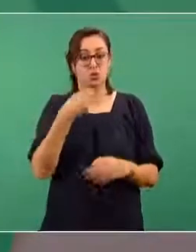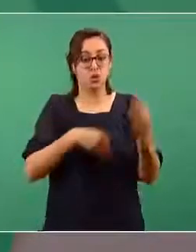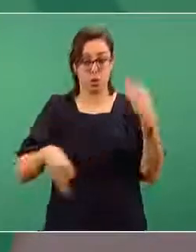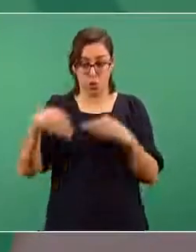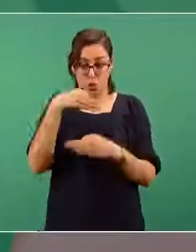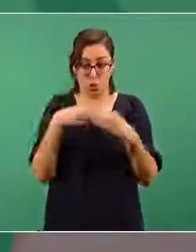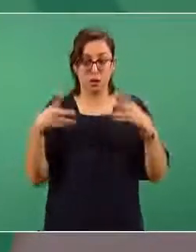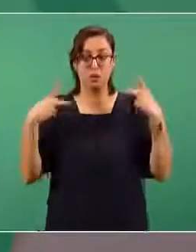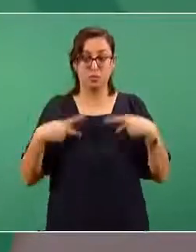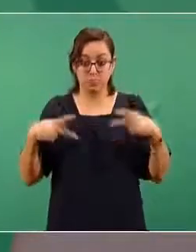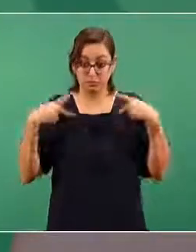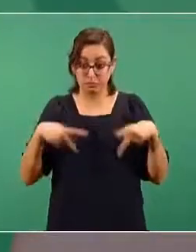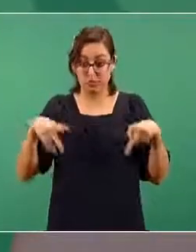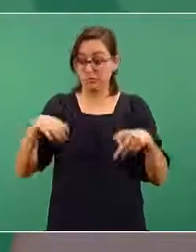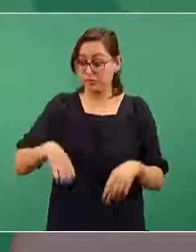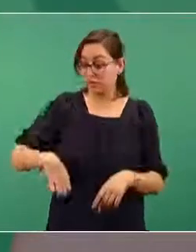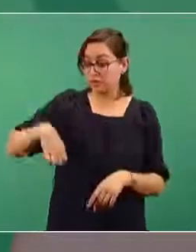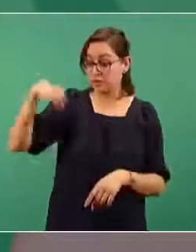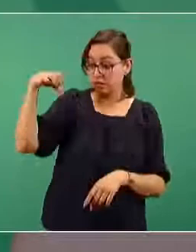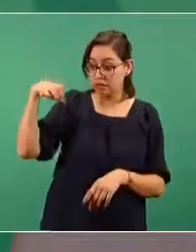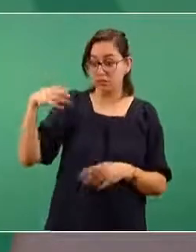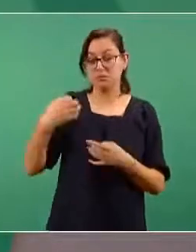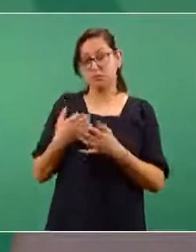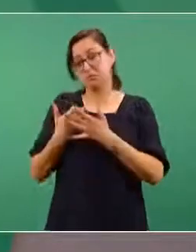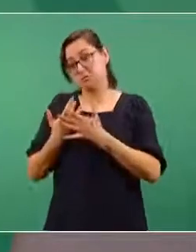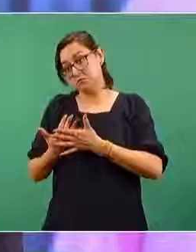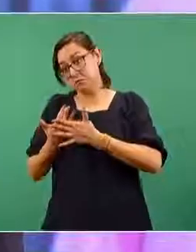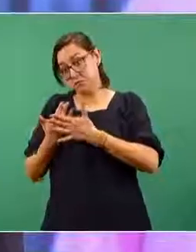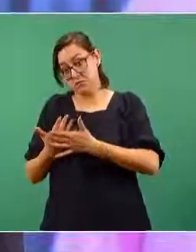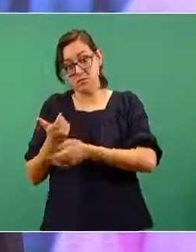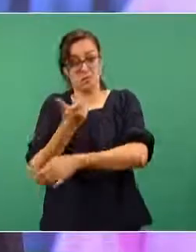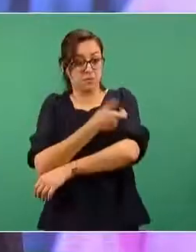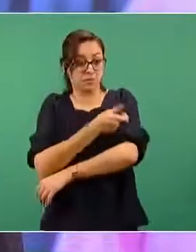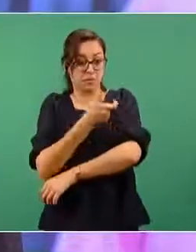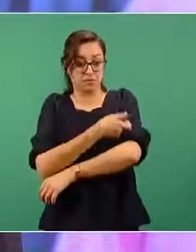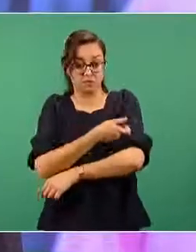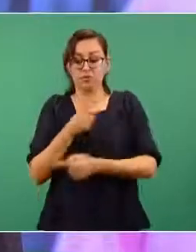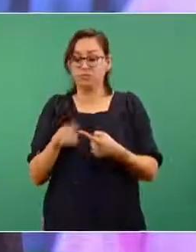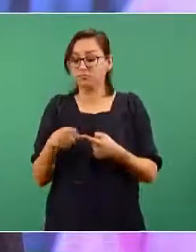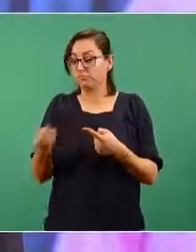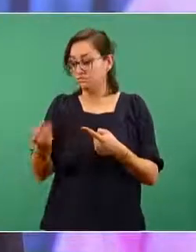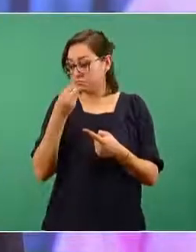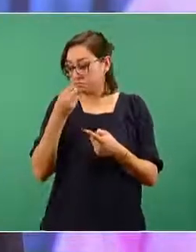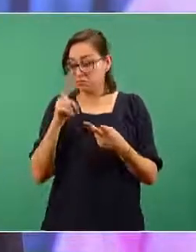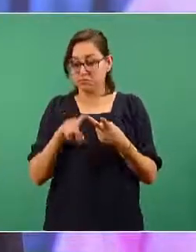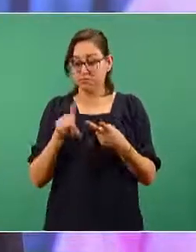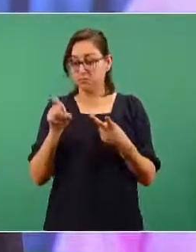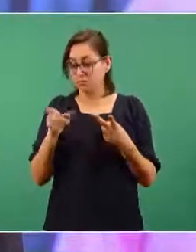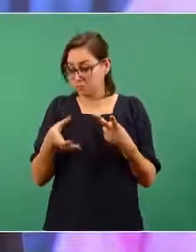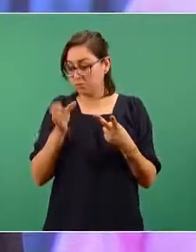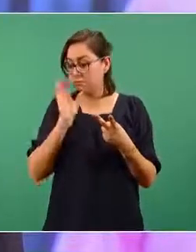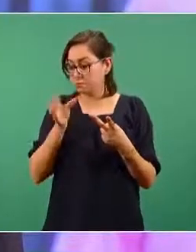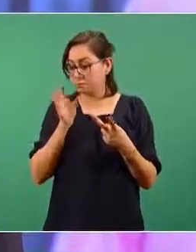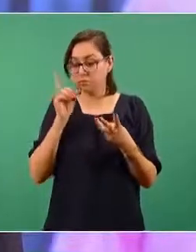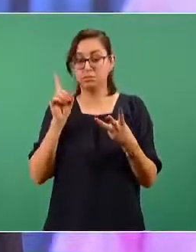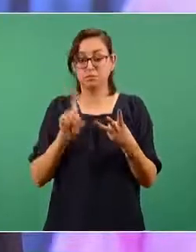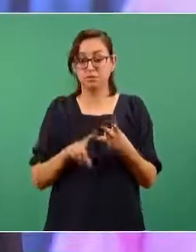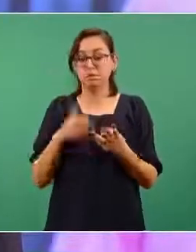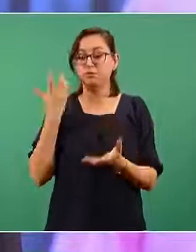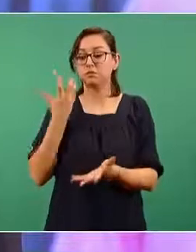estén haciendo su fila para esperar su vacunación estén bien alimentados, bien hidratados,